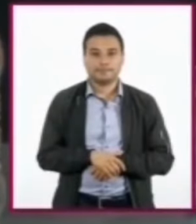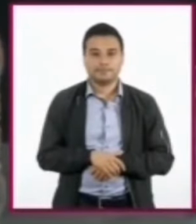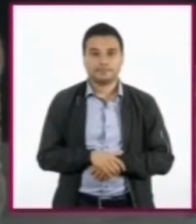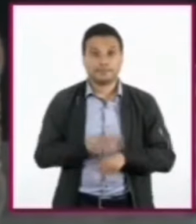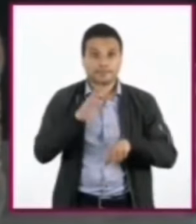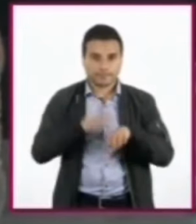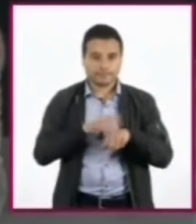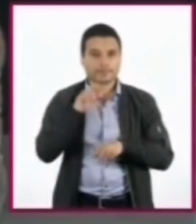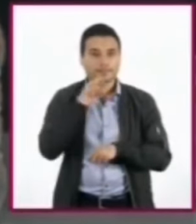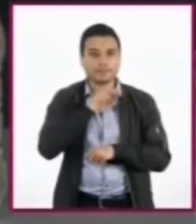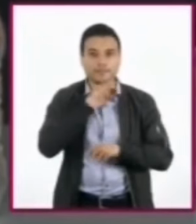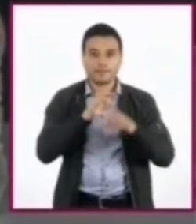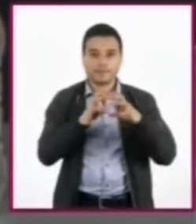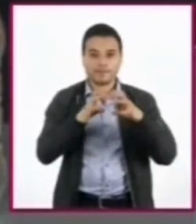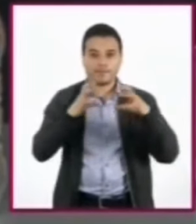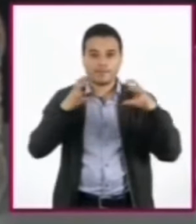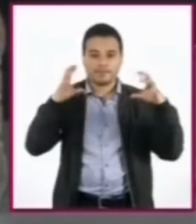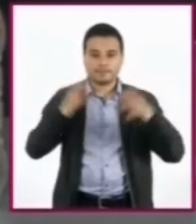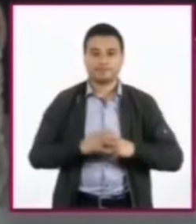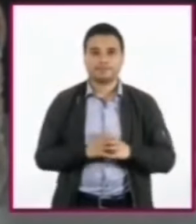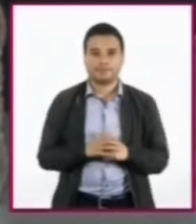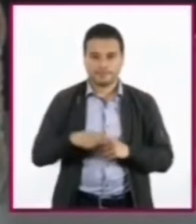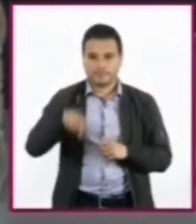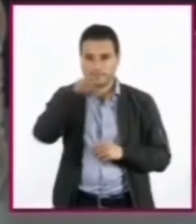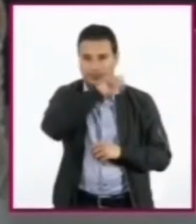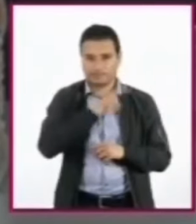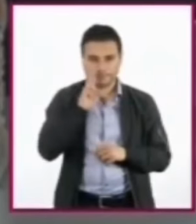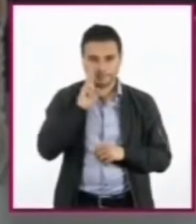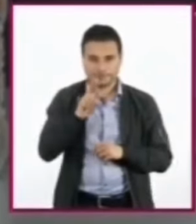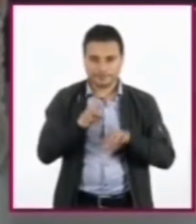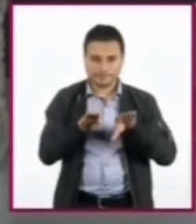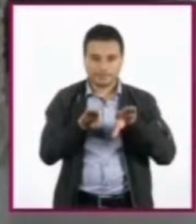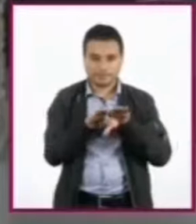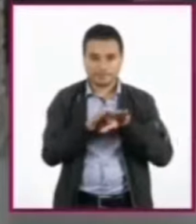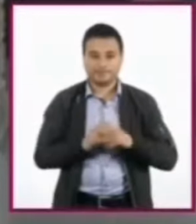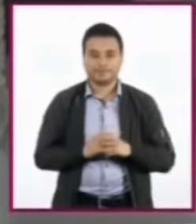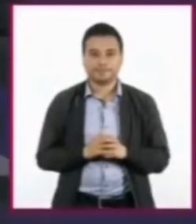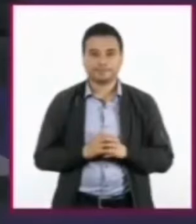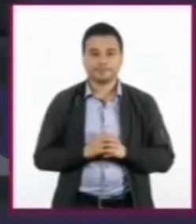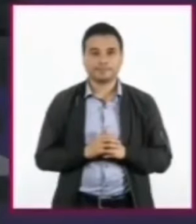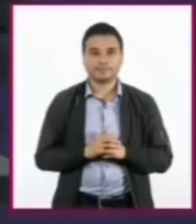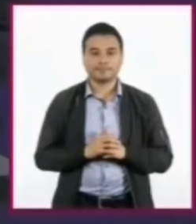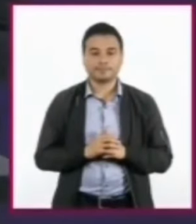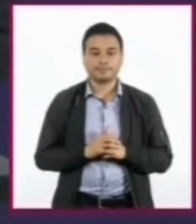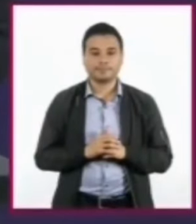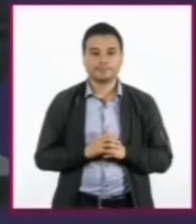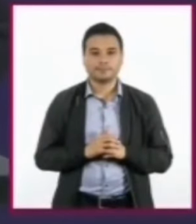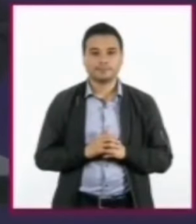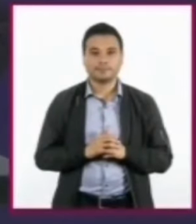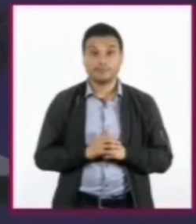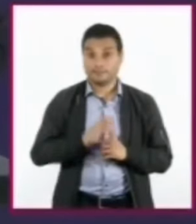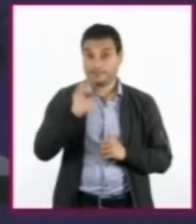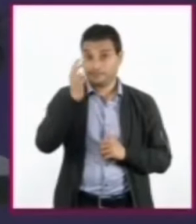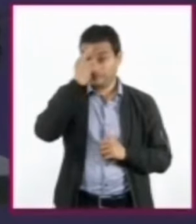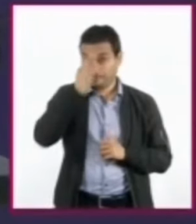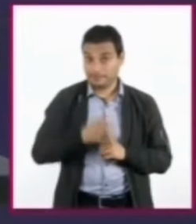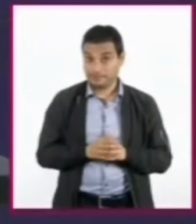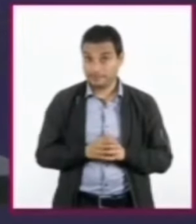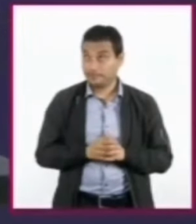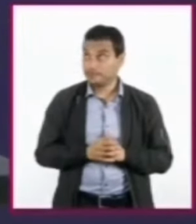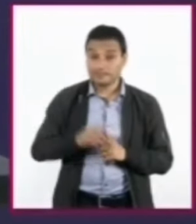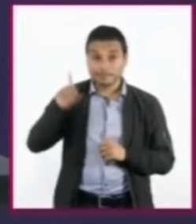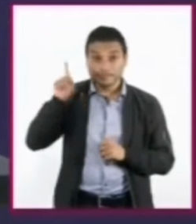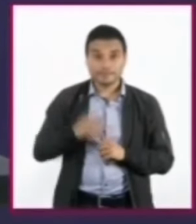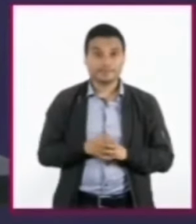cabo más rápido y podamos observar el resultado final. Recuerda que este es